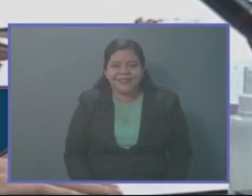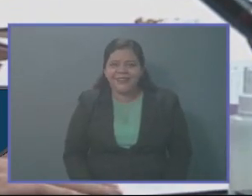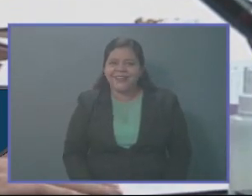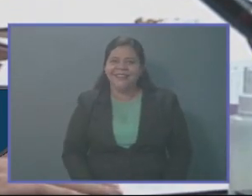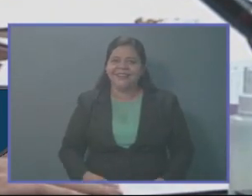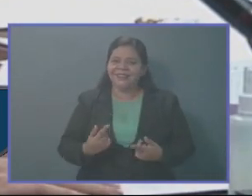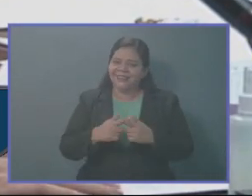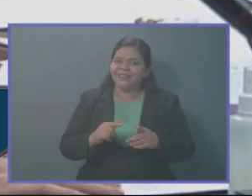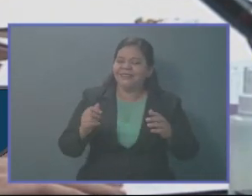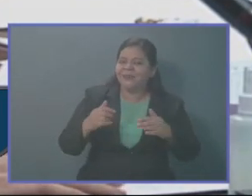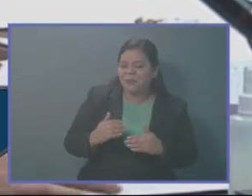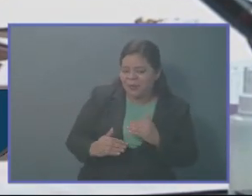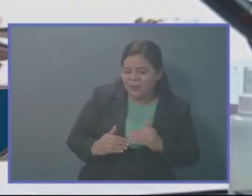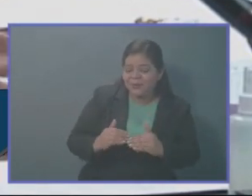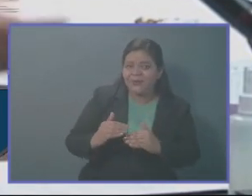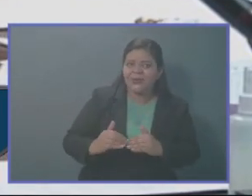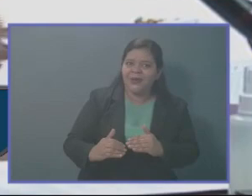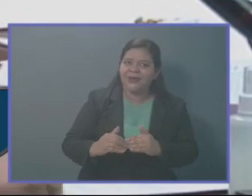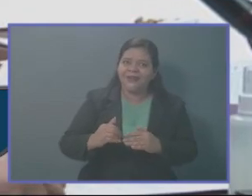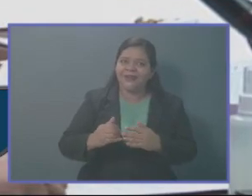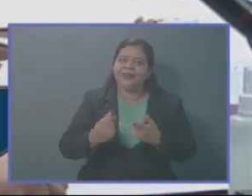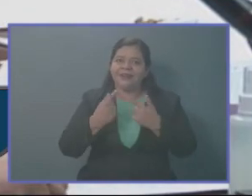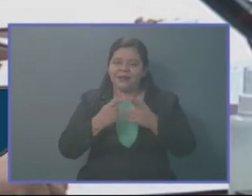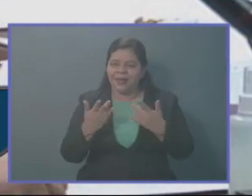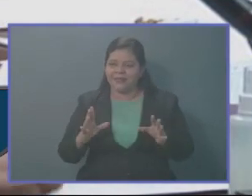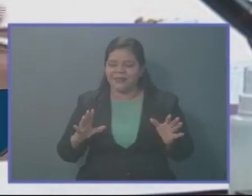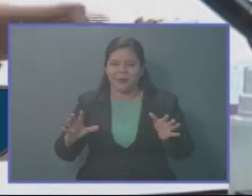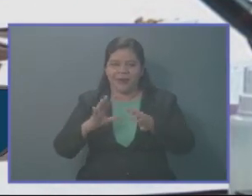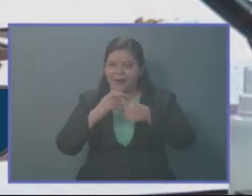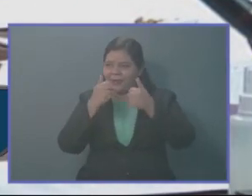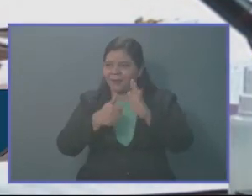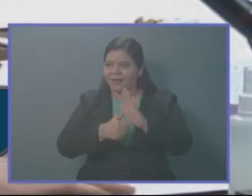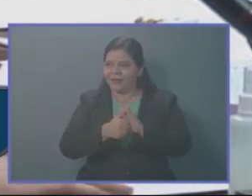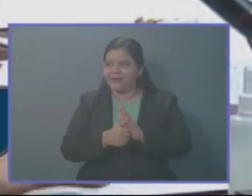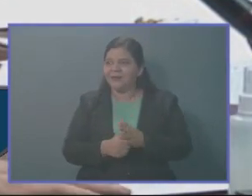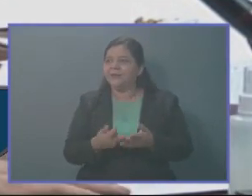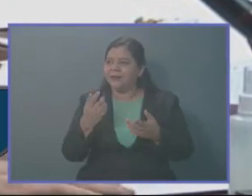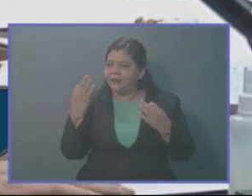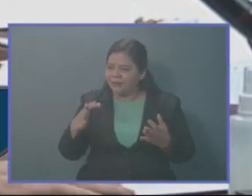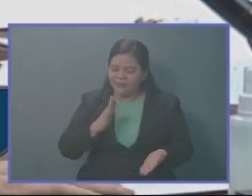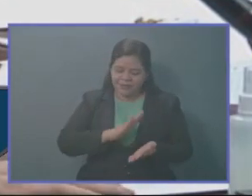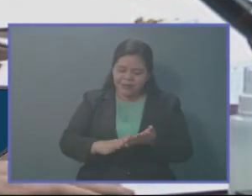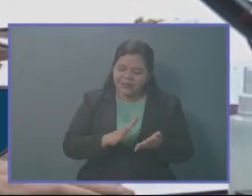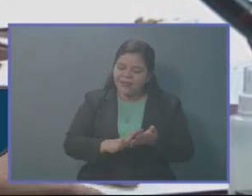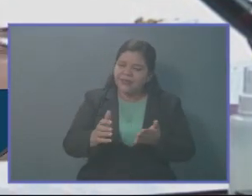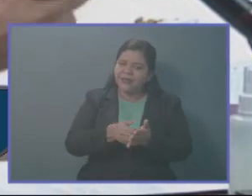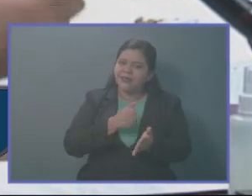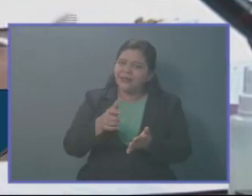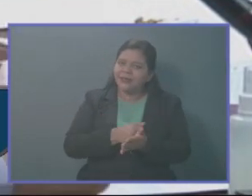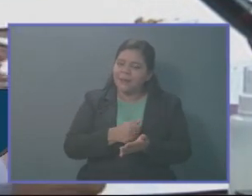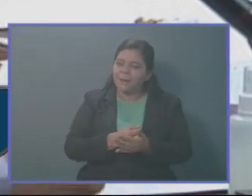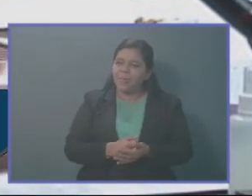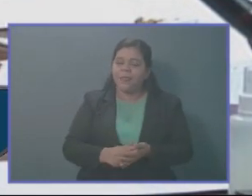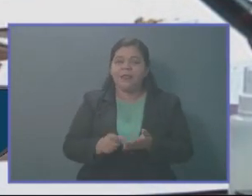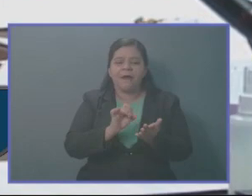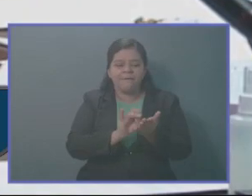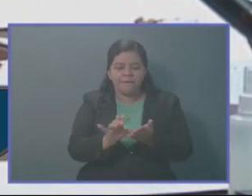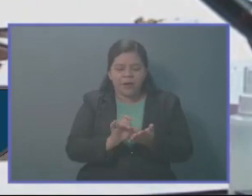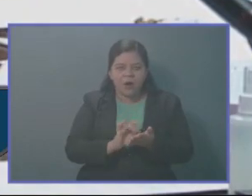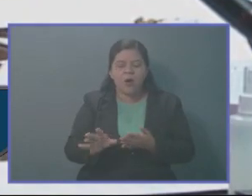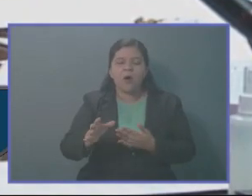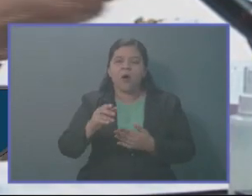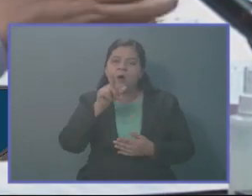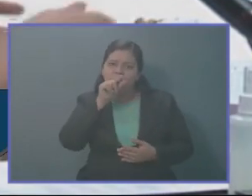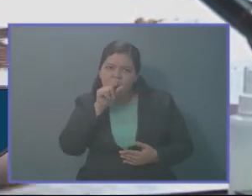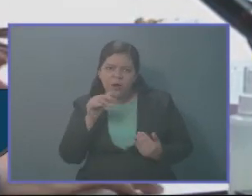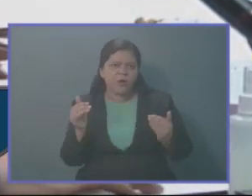Los productores de las granjas siguen teniendo producción de huevos, por lo tanto tienen que pagar impuestos. Los productores de carne de pollo han seguido vendiendo pollo